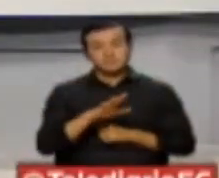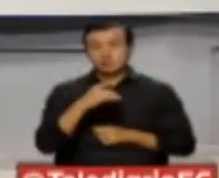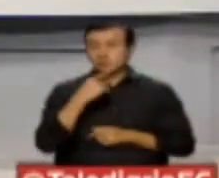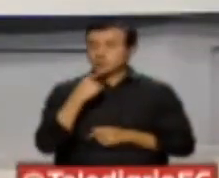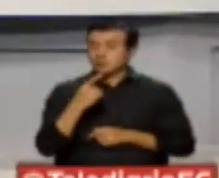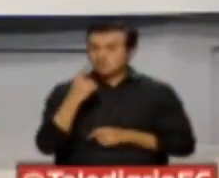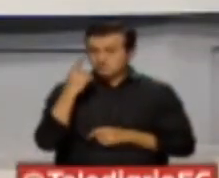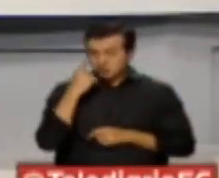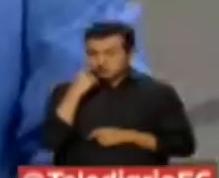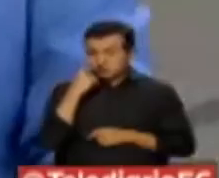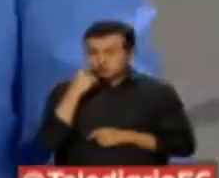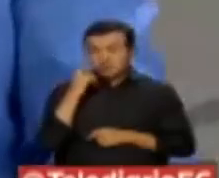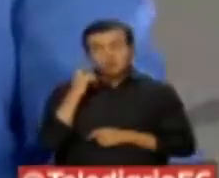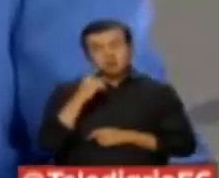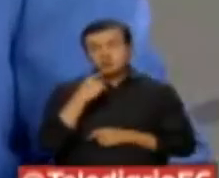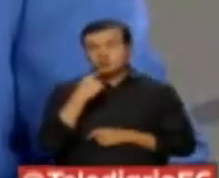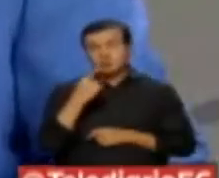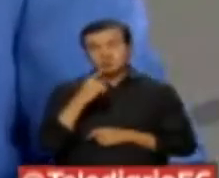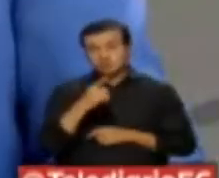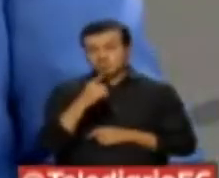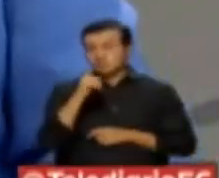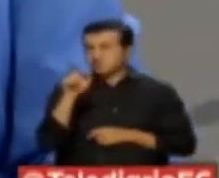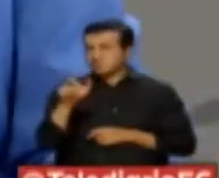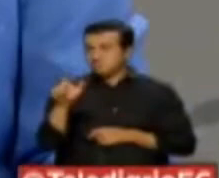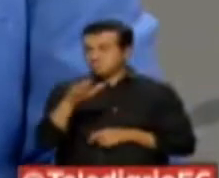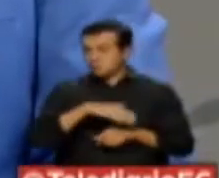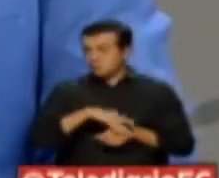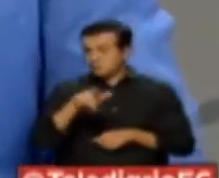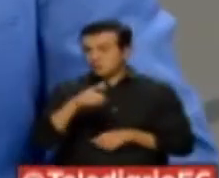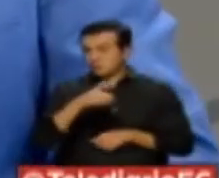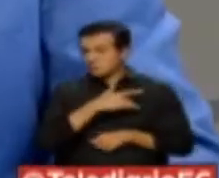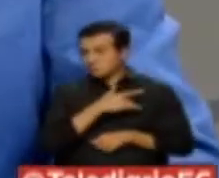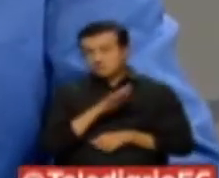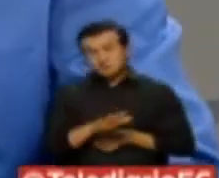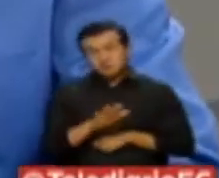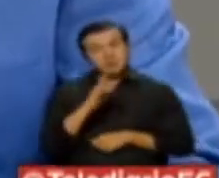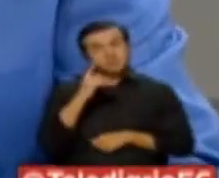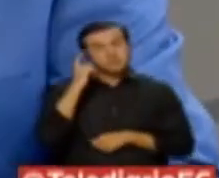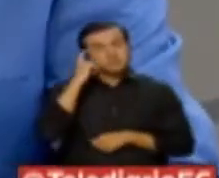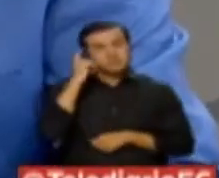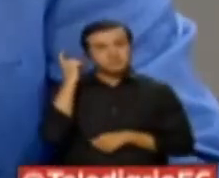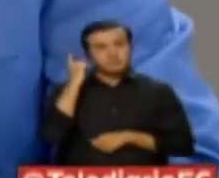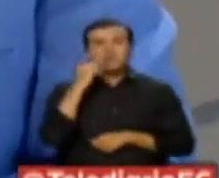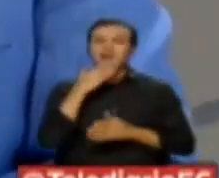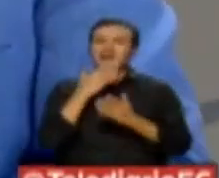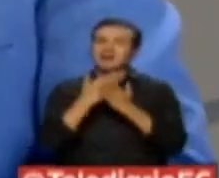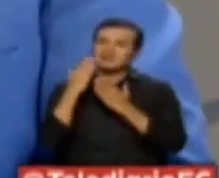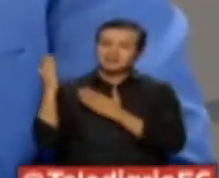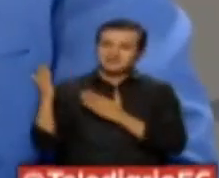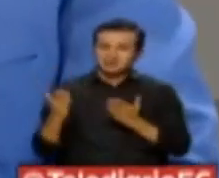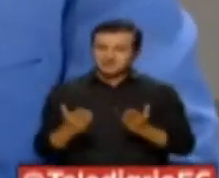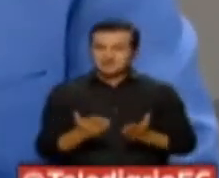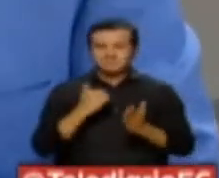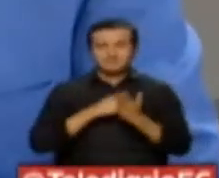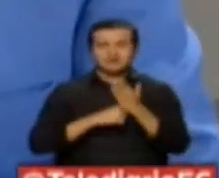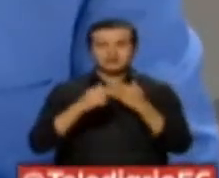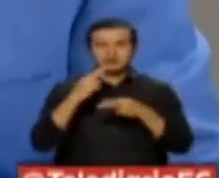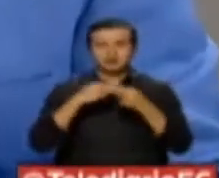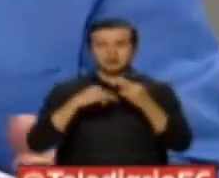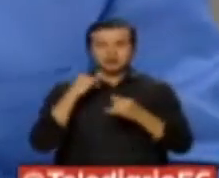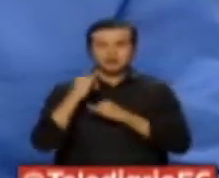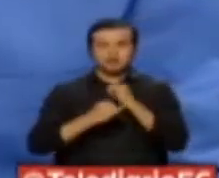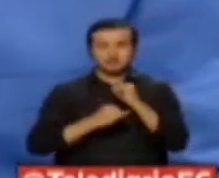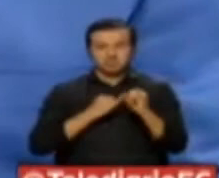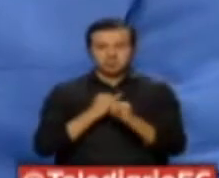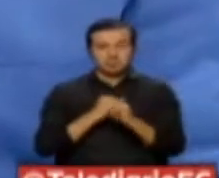dice el refrán gracias por aceptar la invitación a este programa pablo campana ministro de comercio exterior